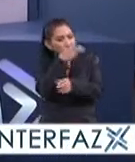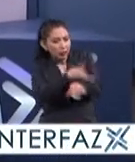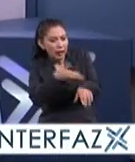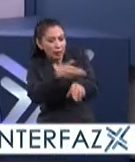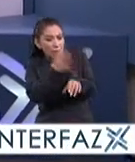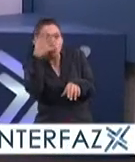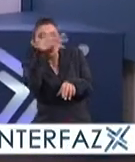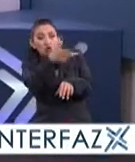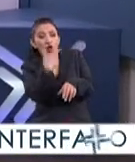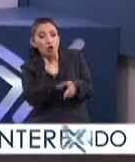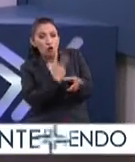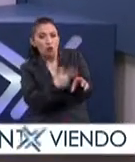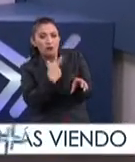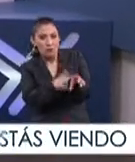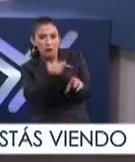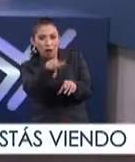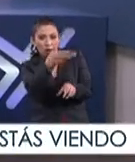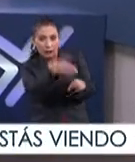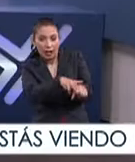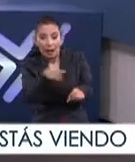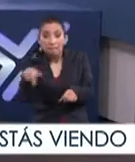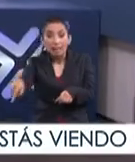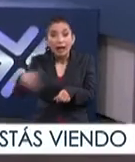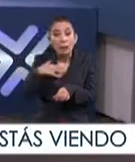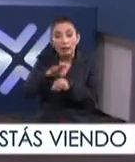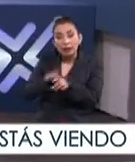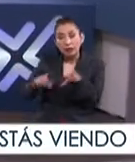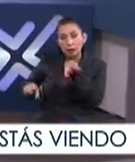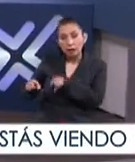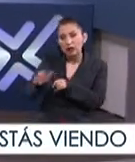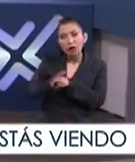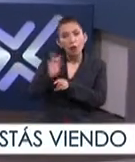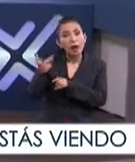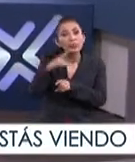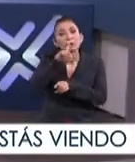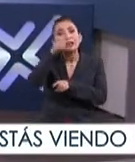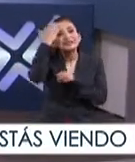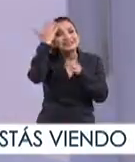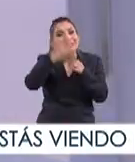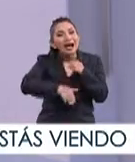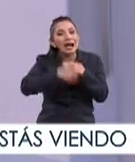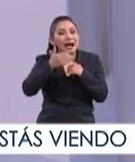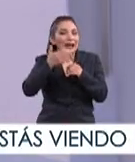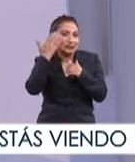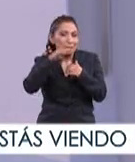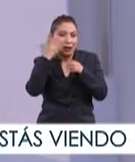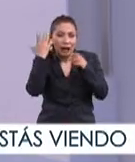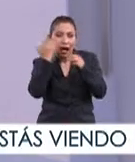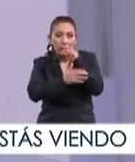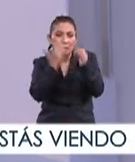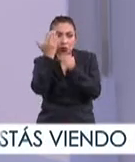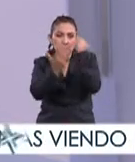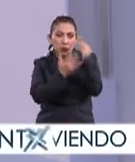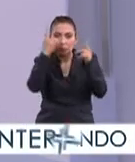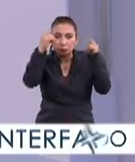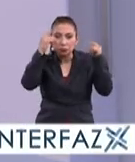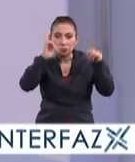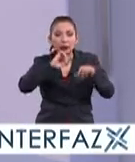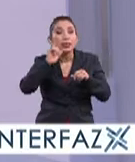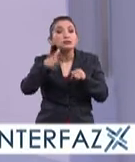problemas que se ven en los casos clínicos? ¿Y cuáles son las salidas laborales específicas o más evidentes para